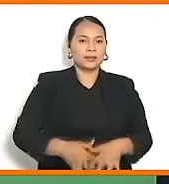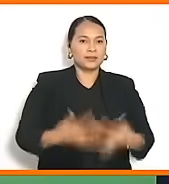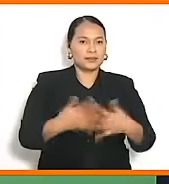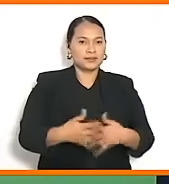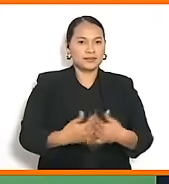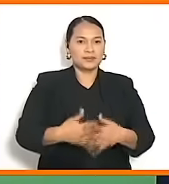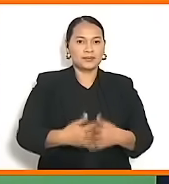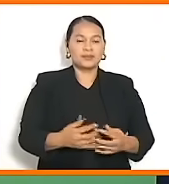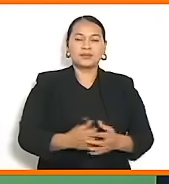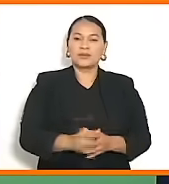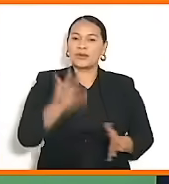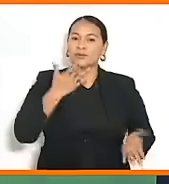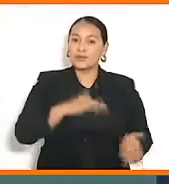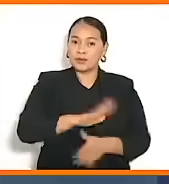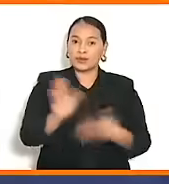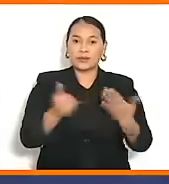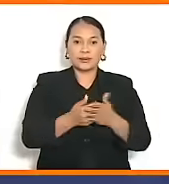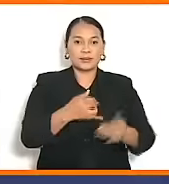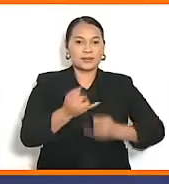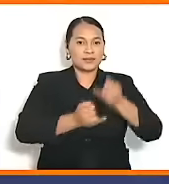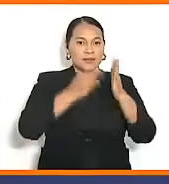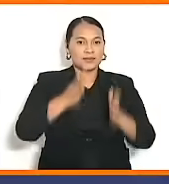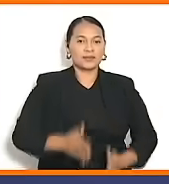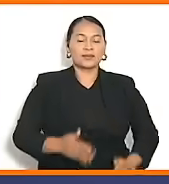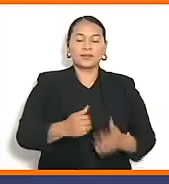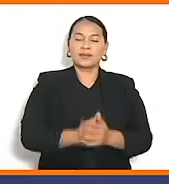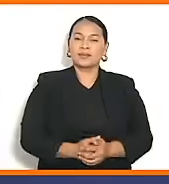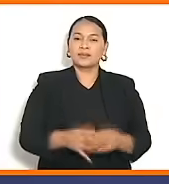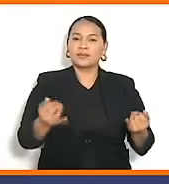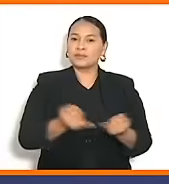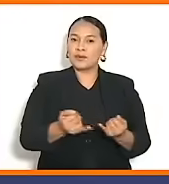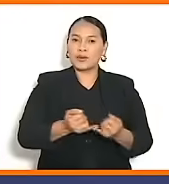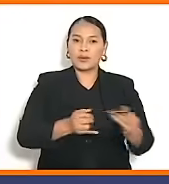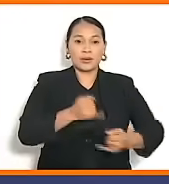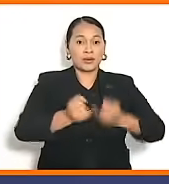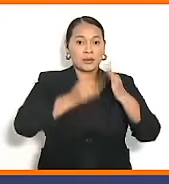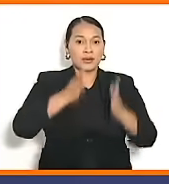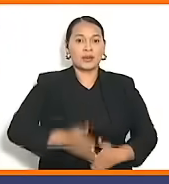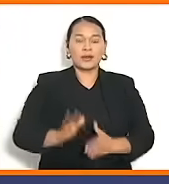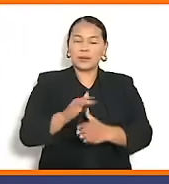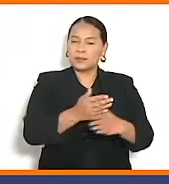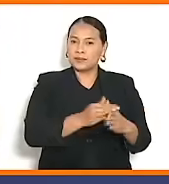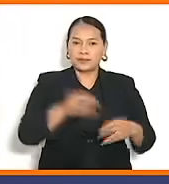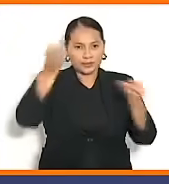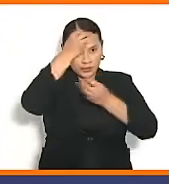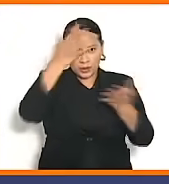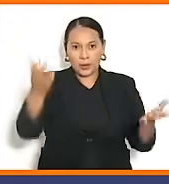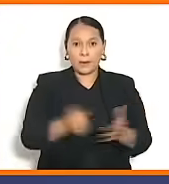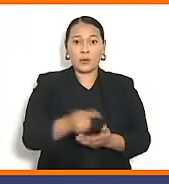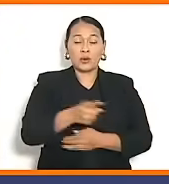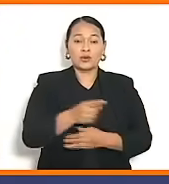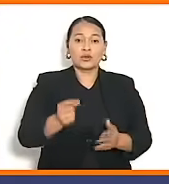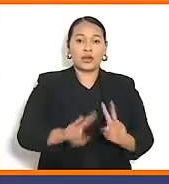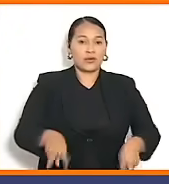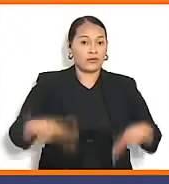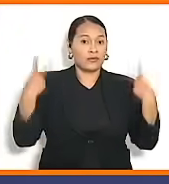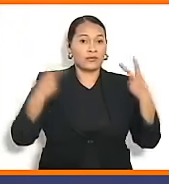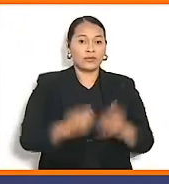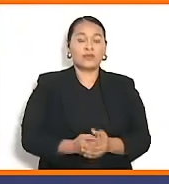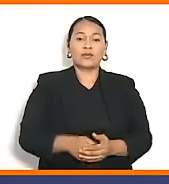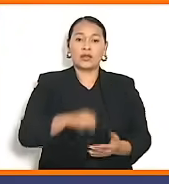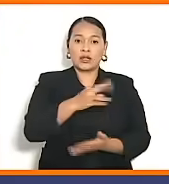juego. Suerte a cada uno de nuestros jugadores. Asimismo, jugadores, les comparto que si son de la colonia La Era o San Miguel de aquí